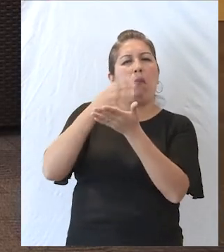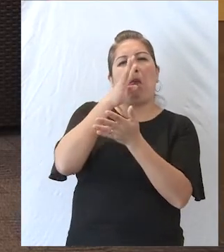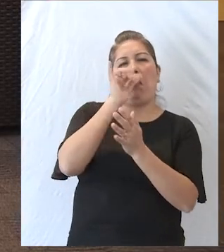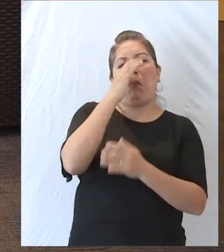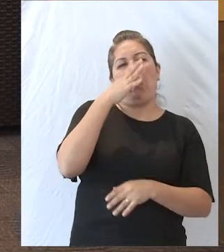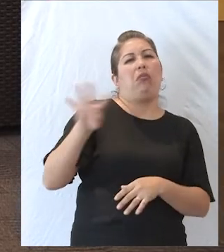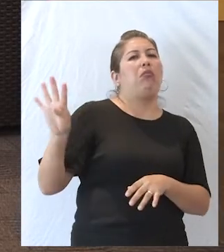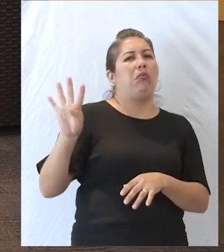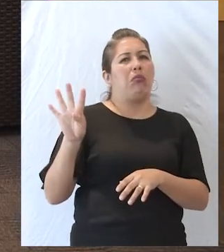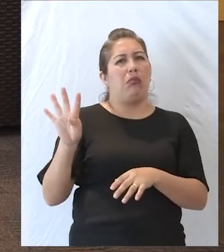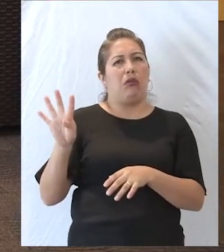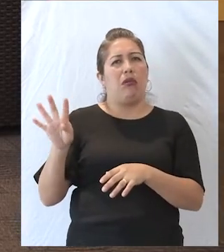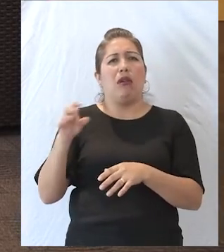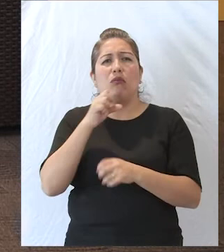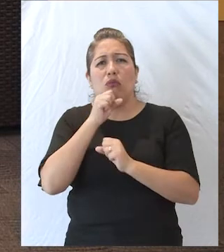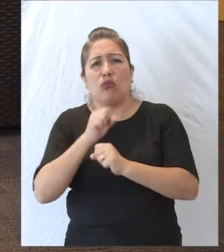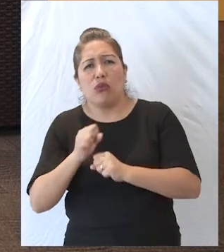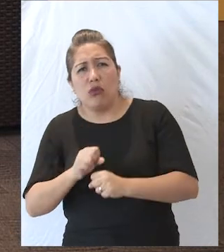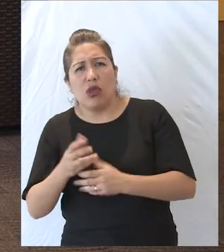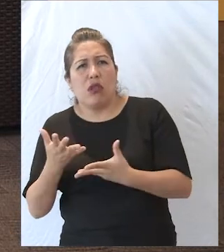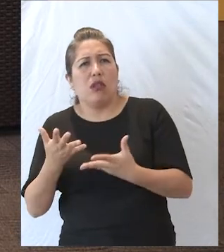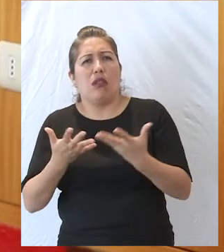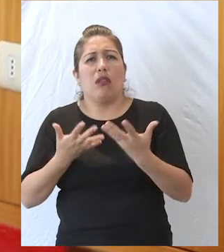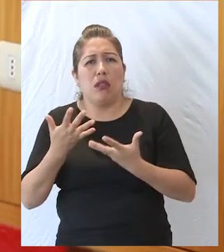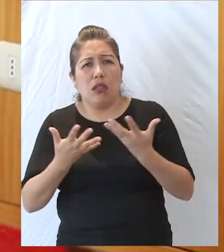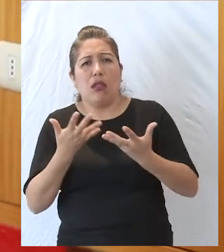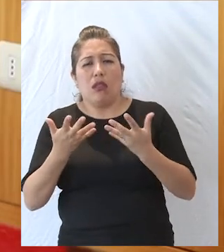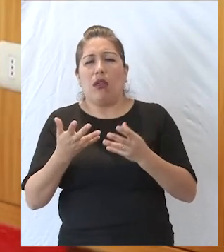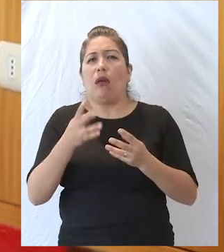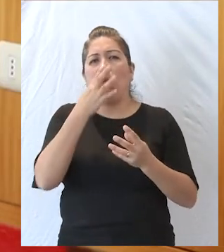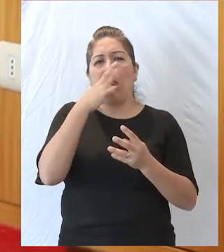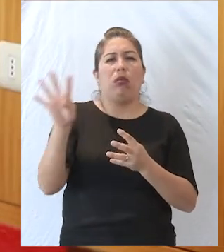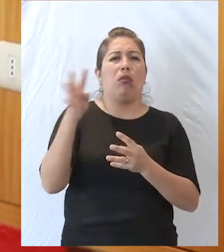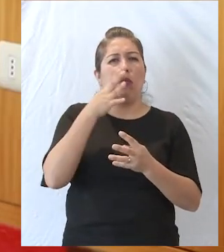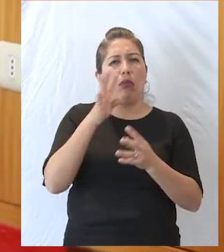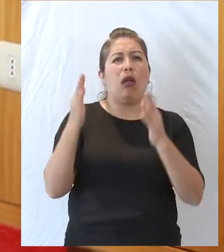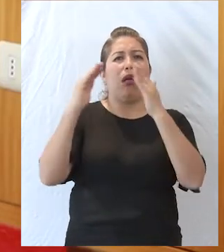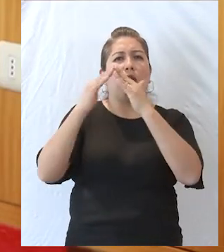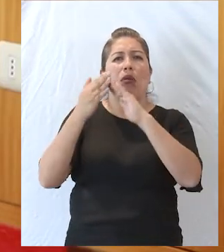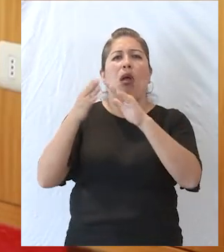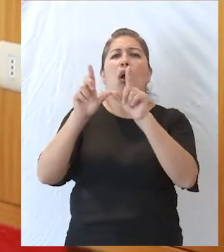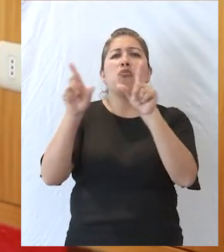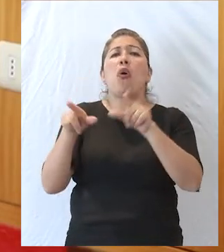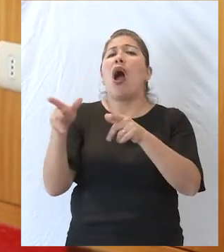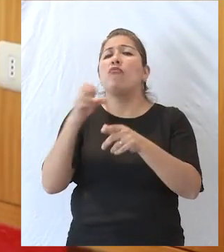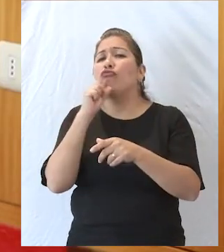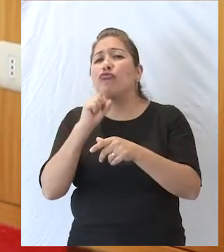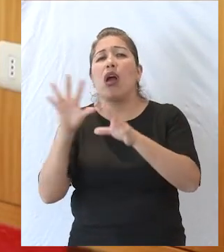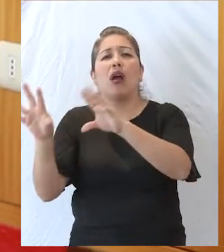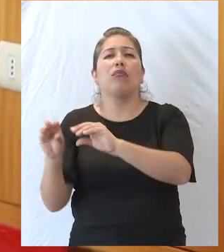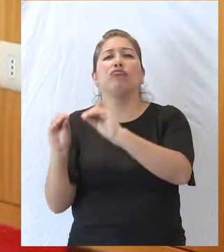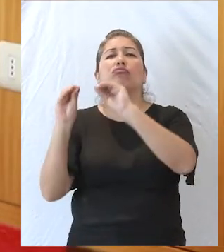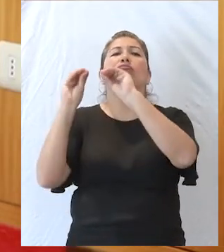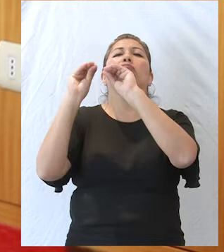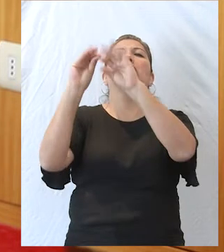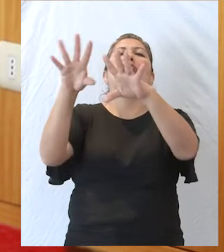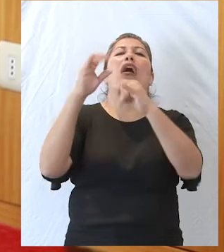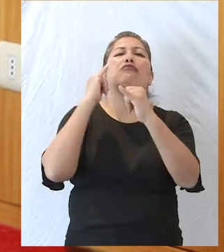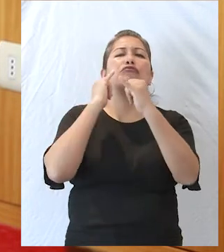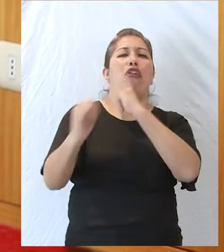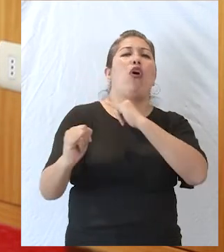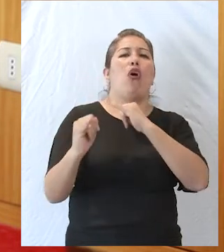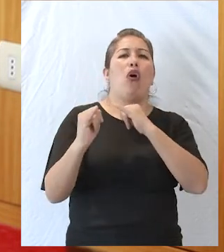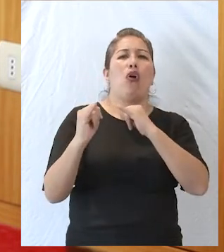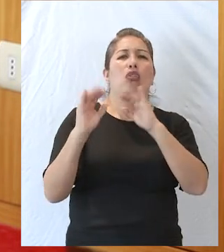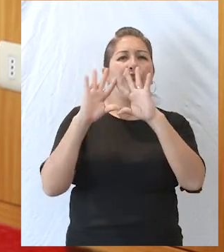son relegados a pesar de que es su vivienda. Los ponen, digamos, en un sitio al fondo, como si fuera